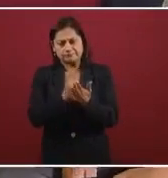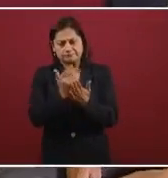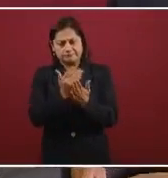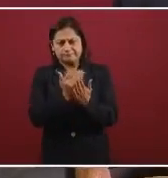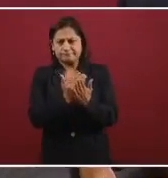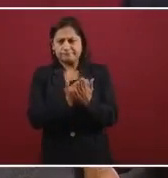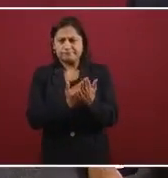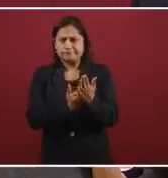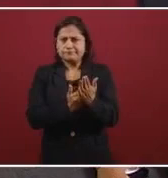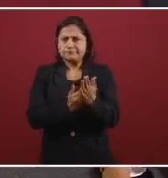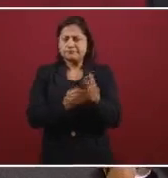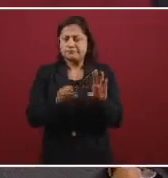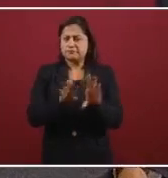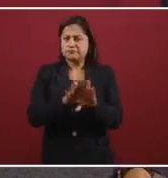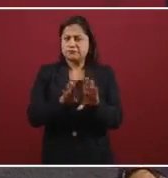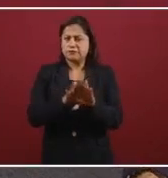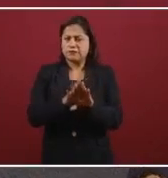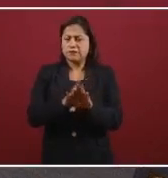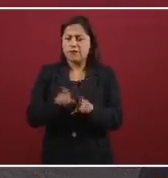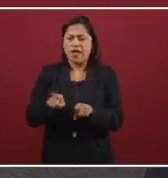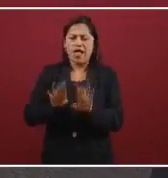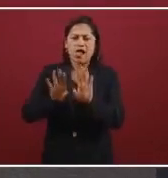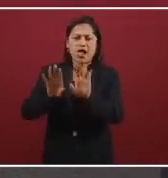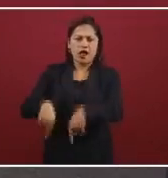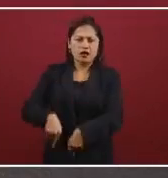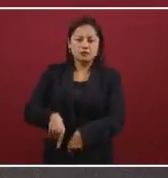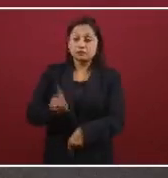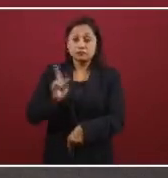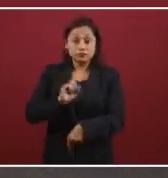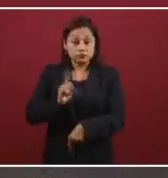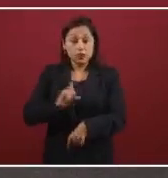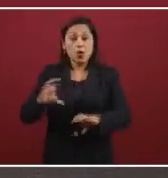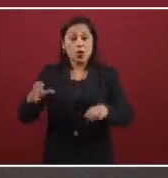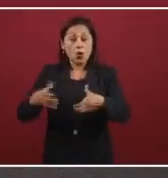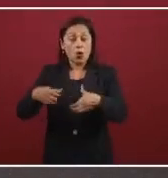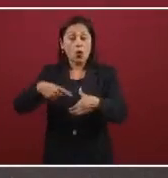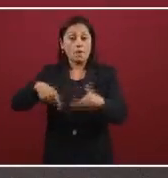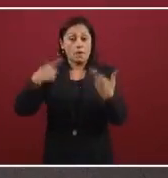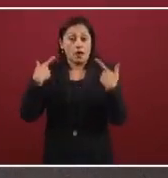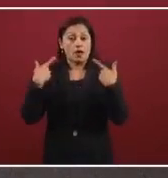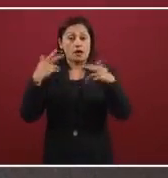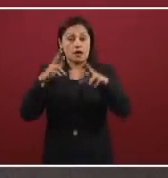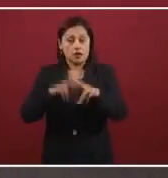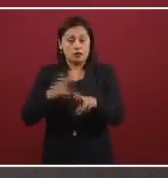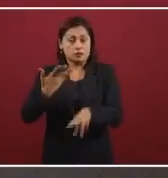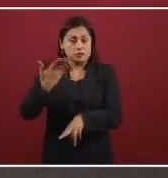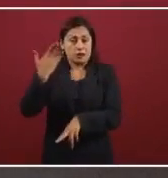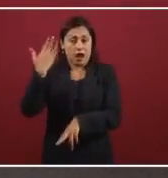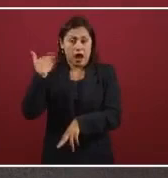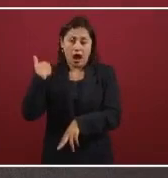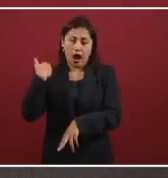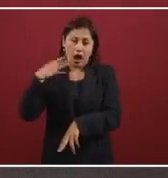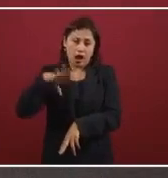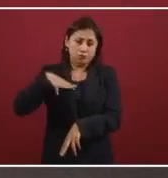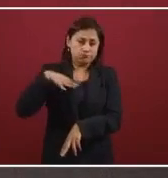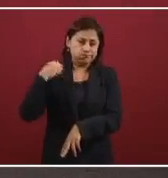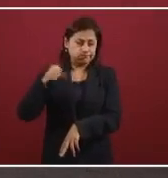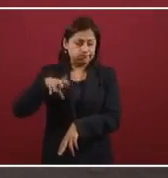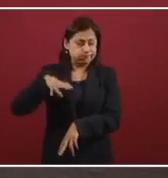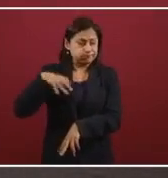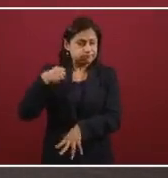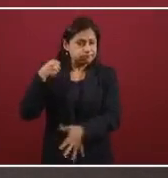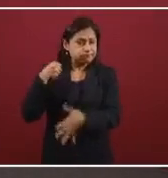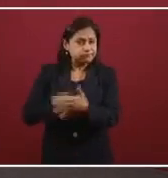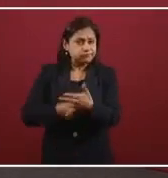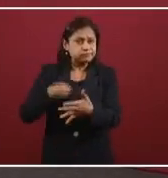Primero, es una lucha de los maestros de tiempo atrás, el que se respeten